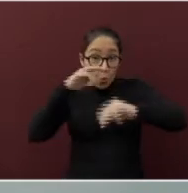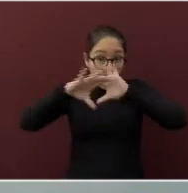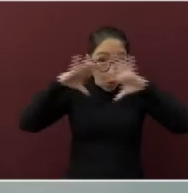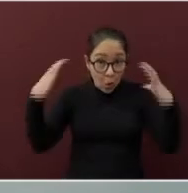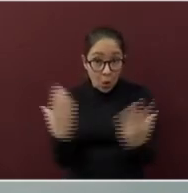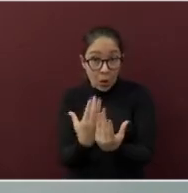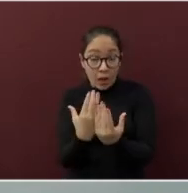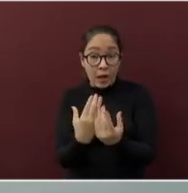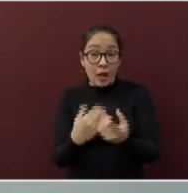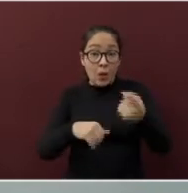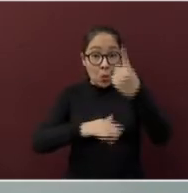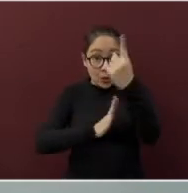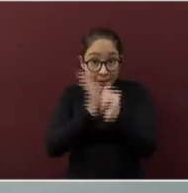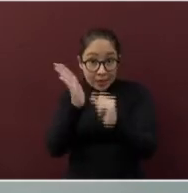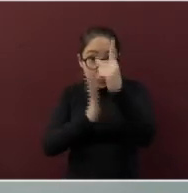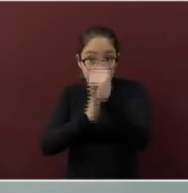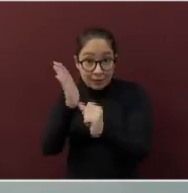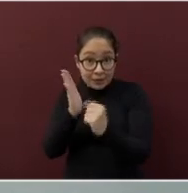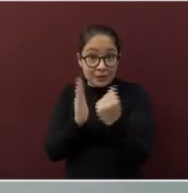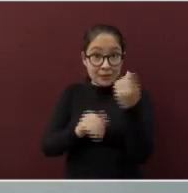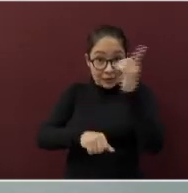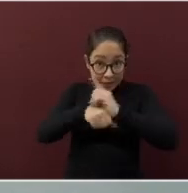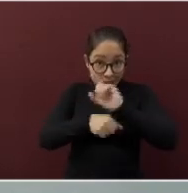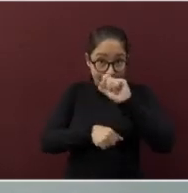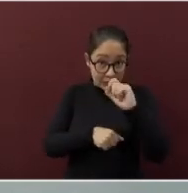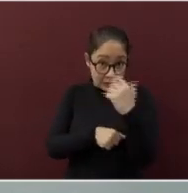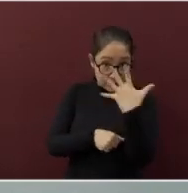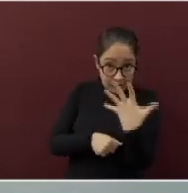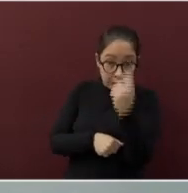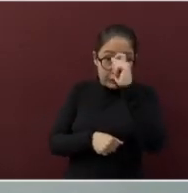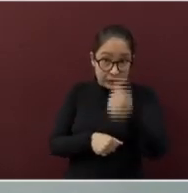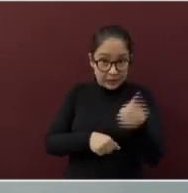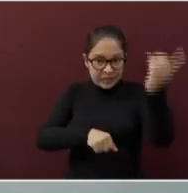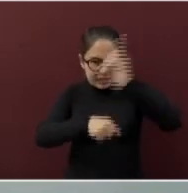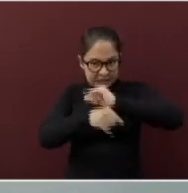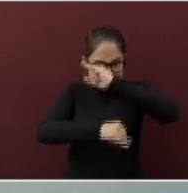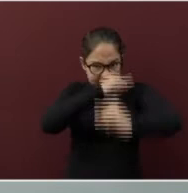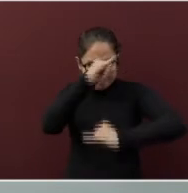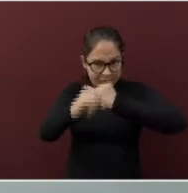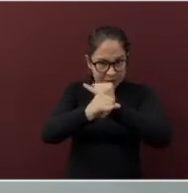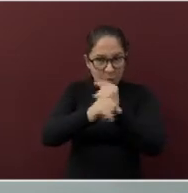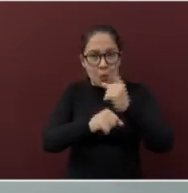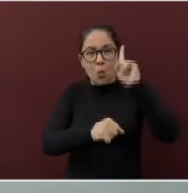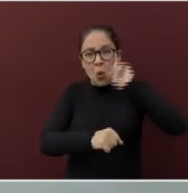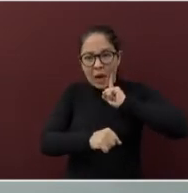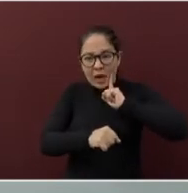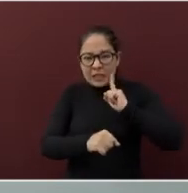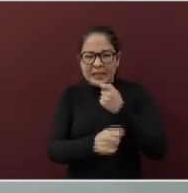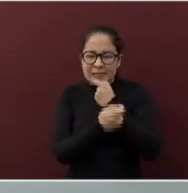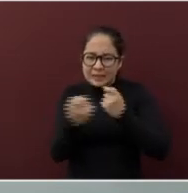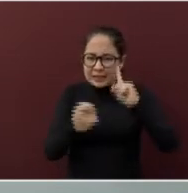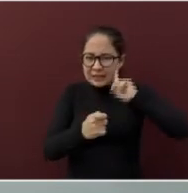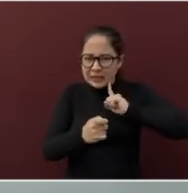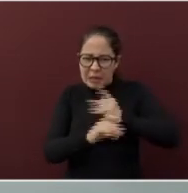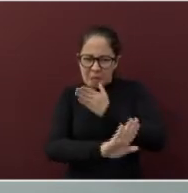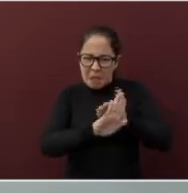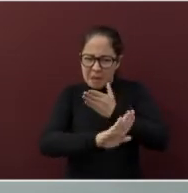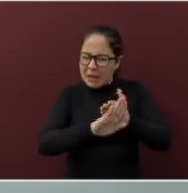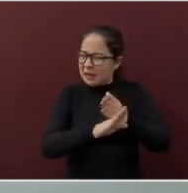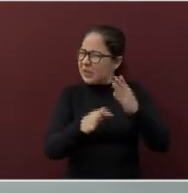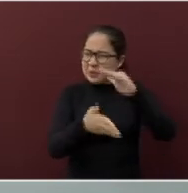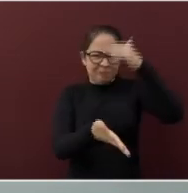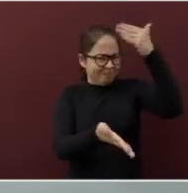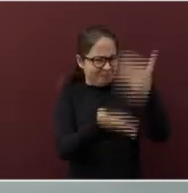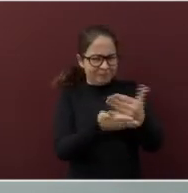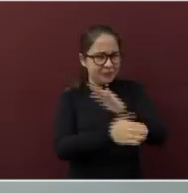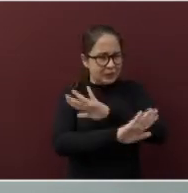el día internacional para la erradicación de la violencia contra las mujeres por ello cada 25 de mes es